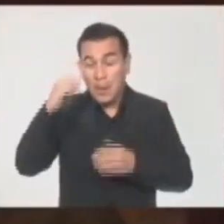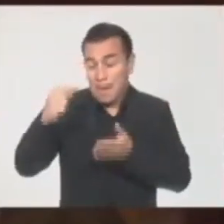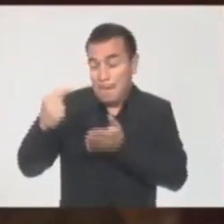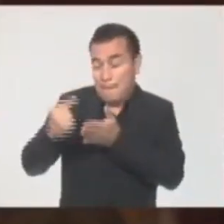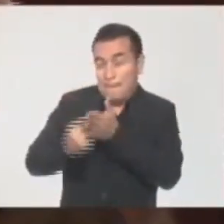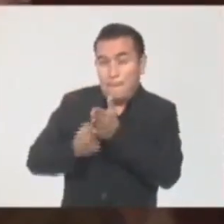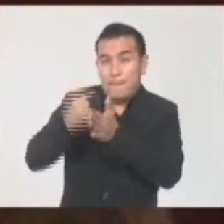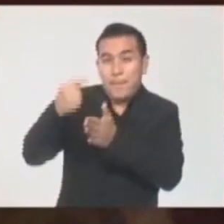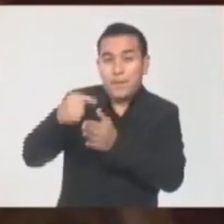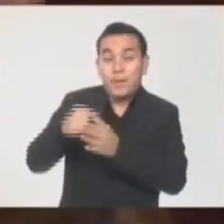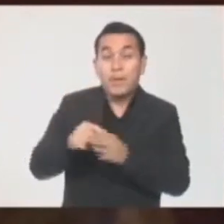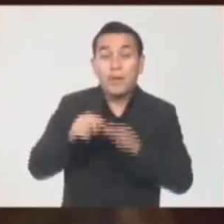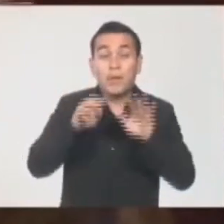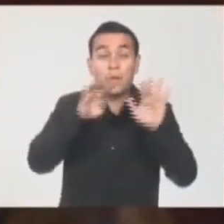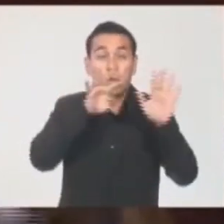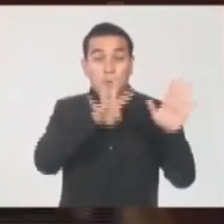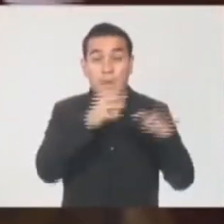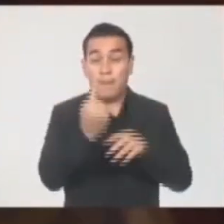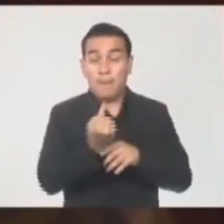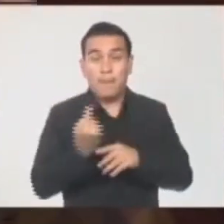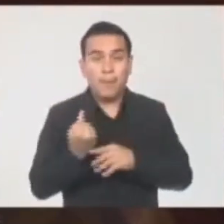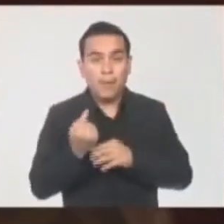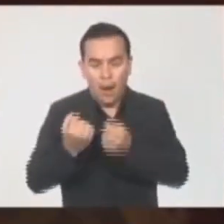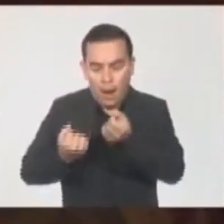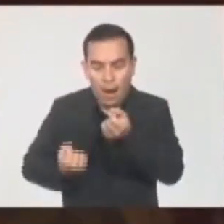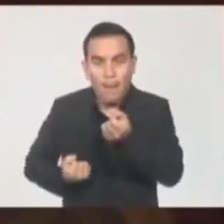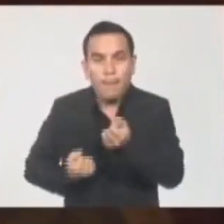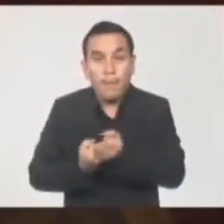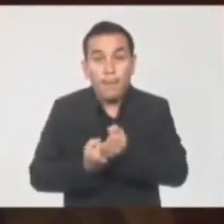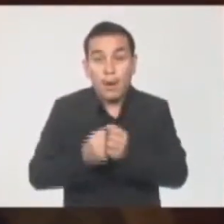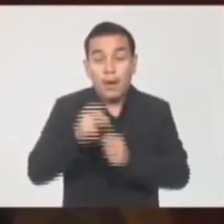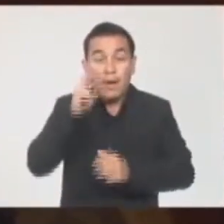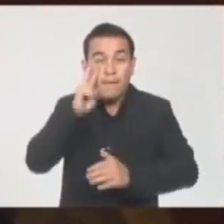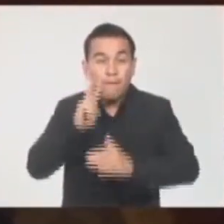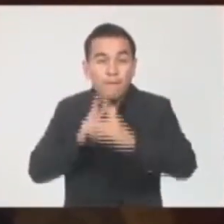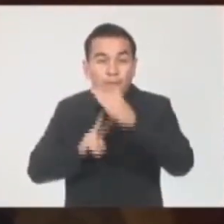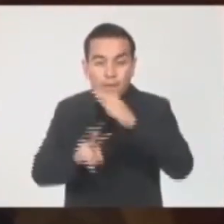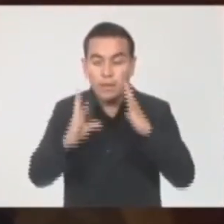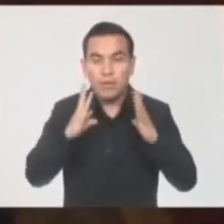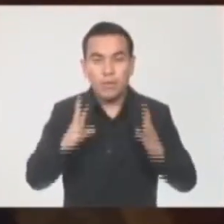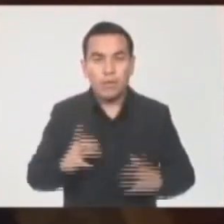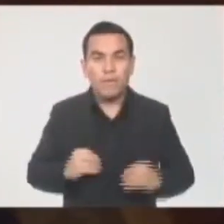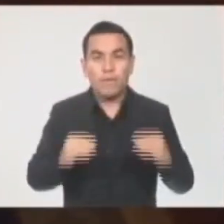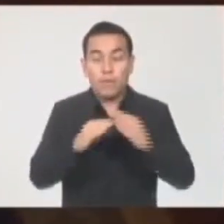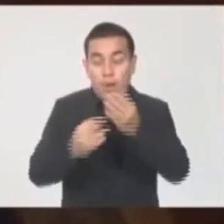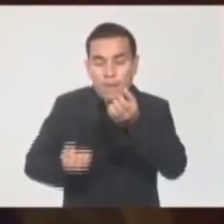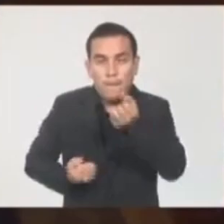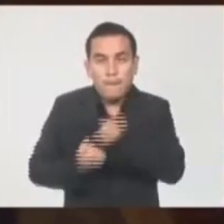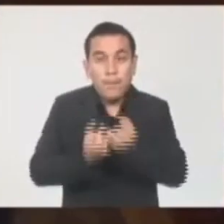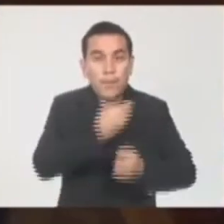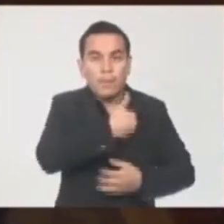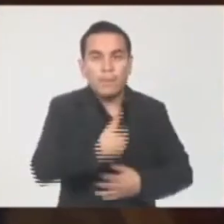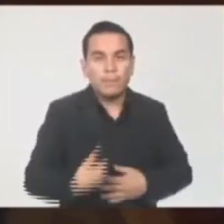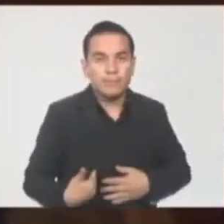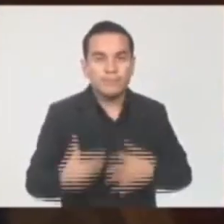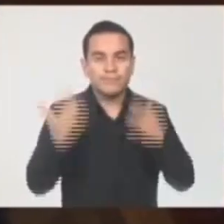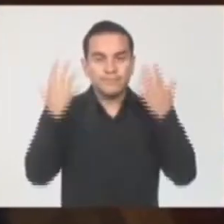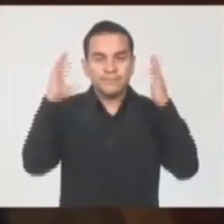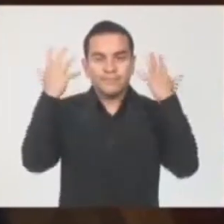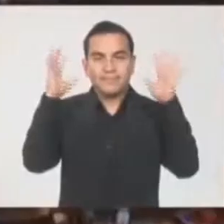vez, 9 de cada 10 salvadoreños apoyan una visión, a un gobierno y a un presidente.